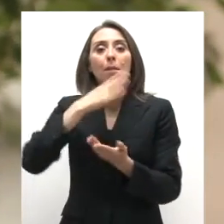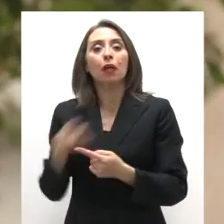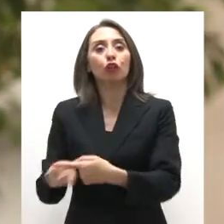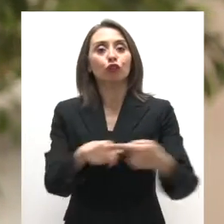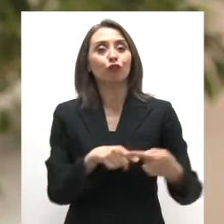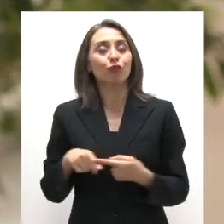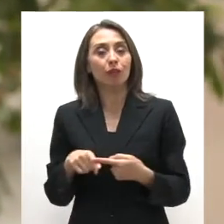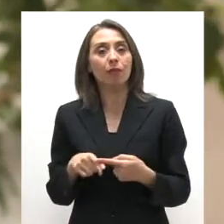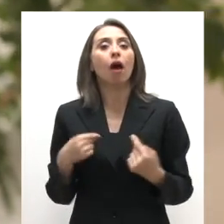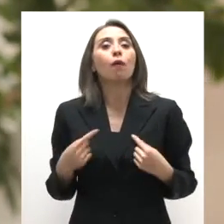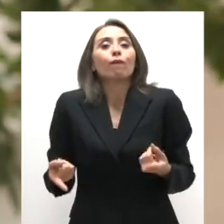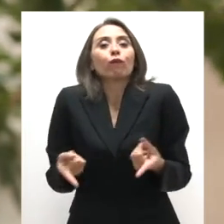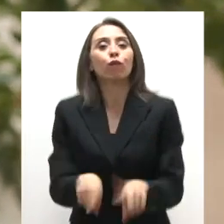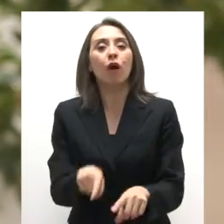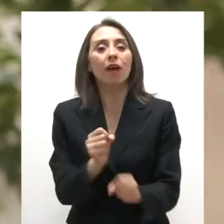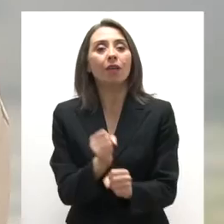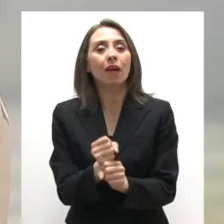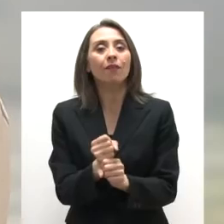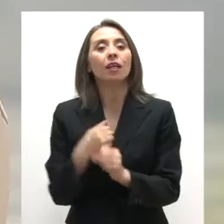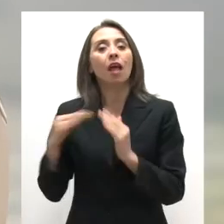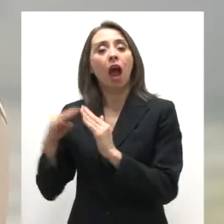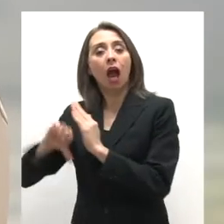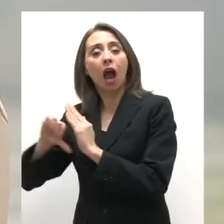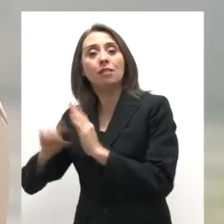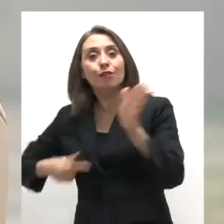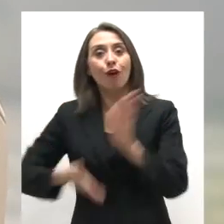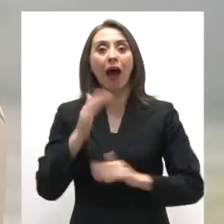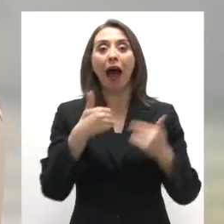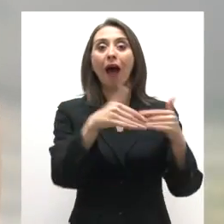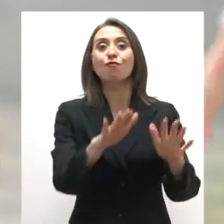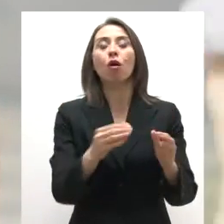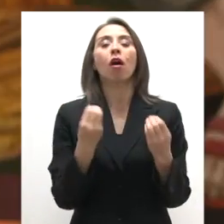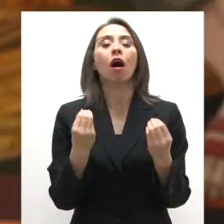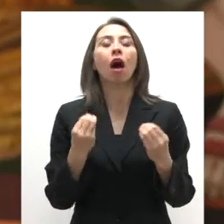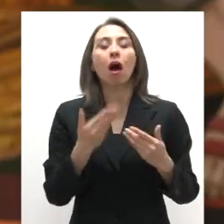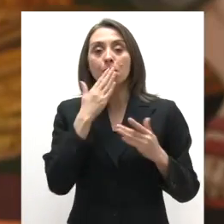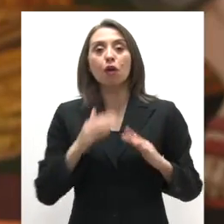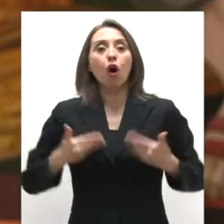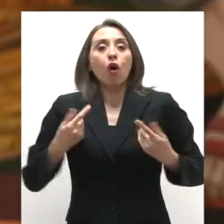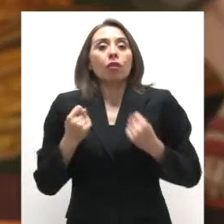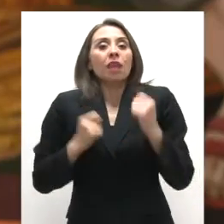esto es como volver a trabajar fuera de mi casa, es como la mejor terapia. Con el hecho